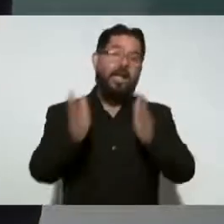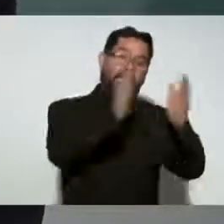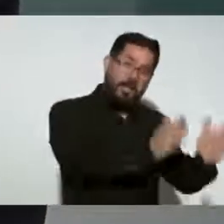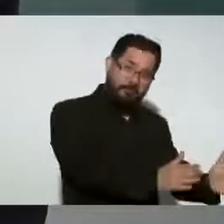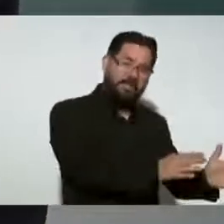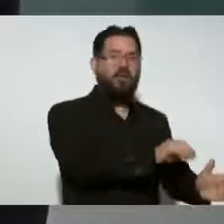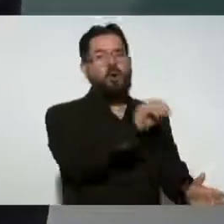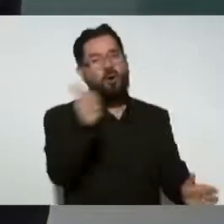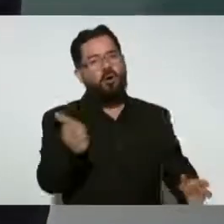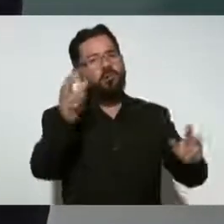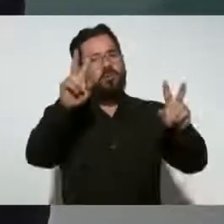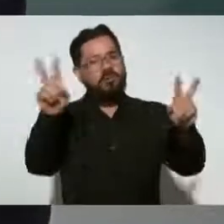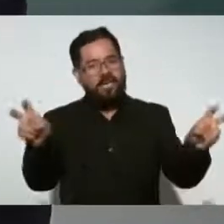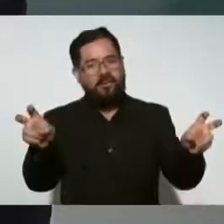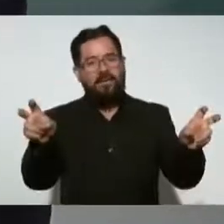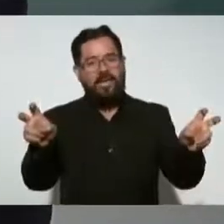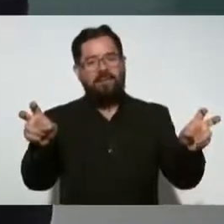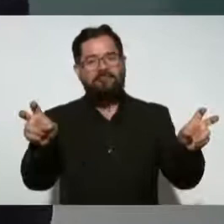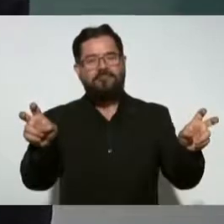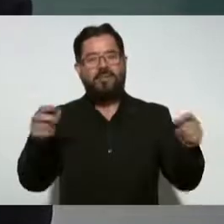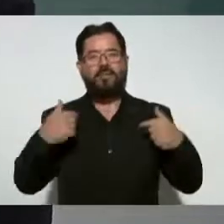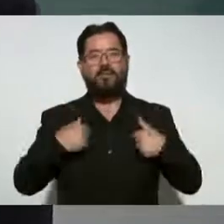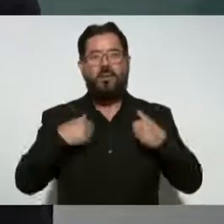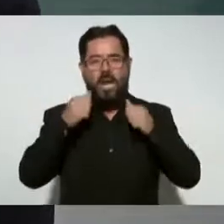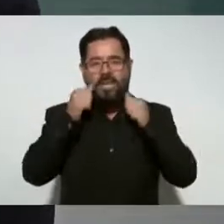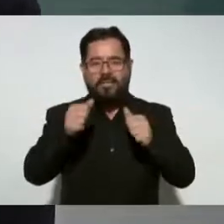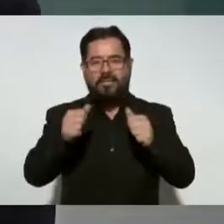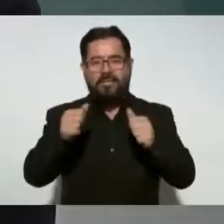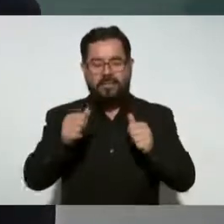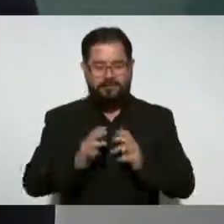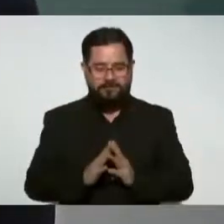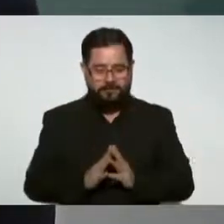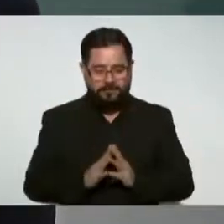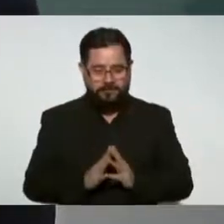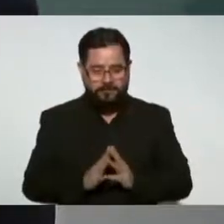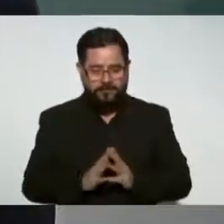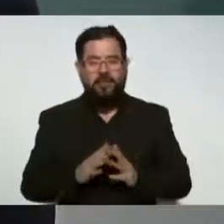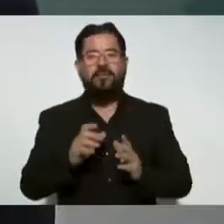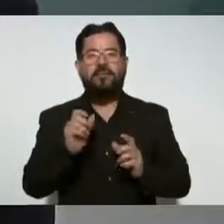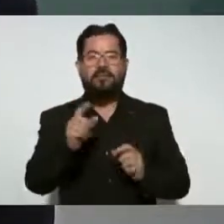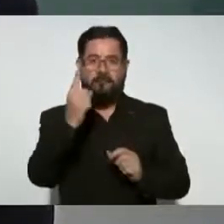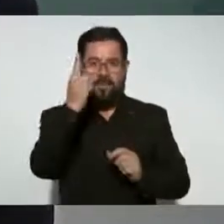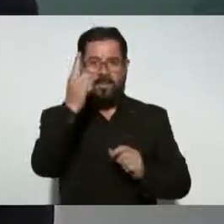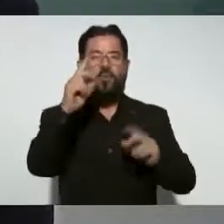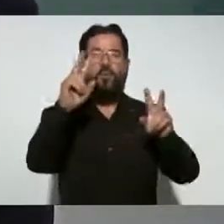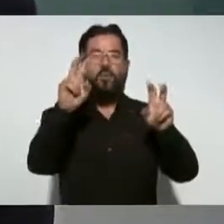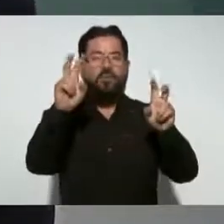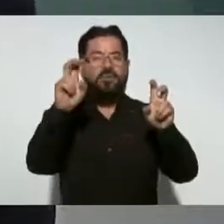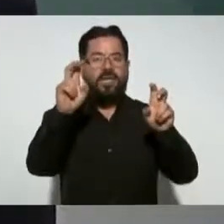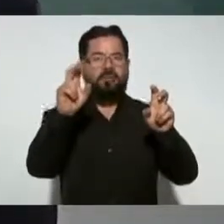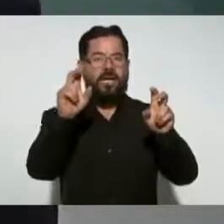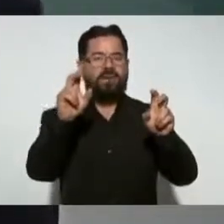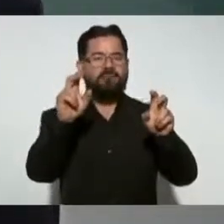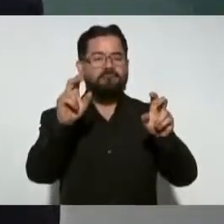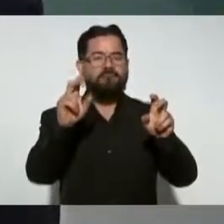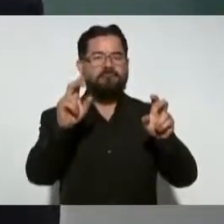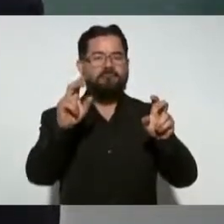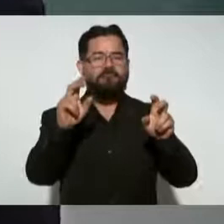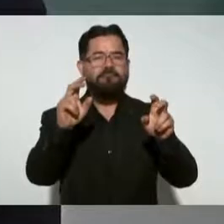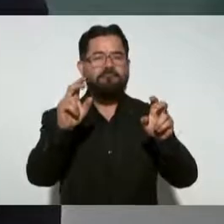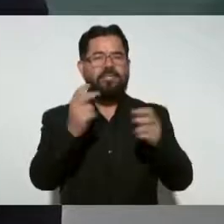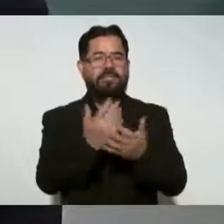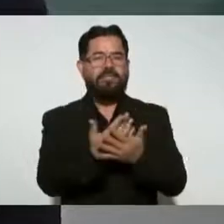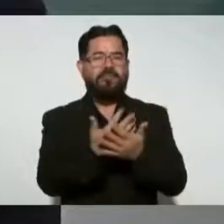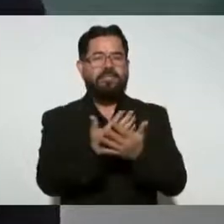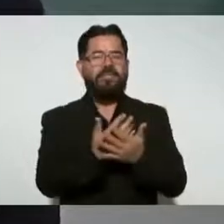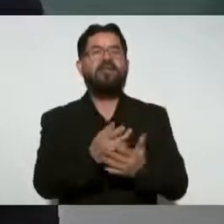está atendiendo, que también era una asignatura pendiente, es